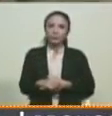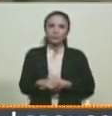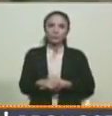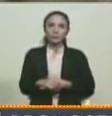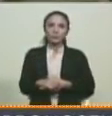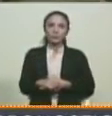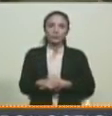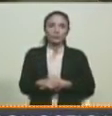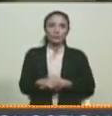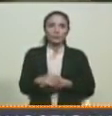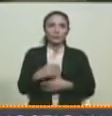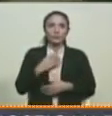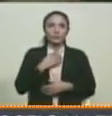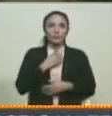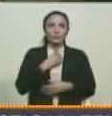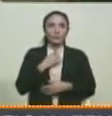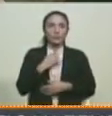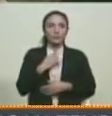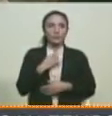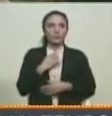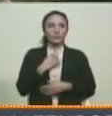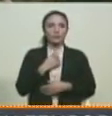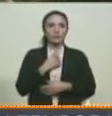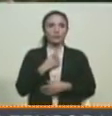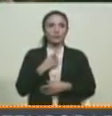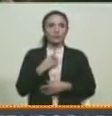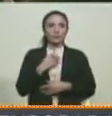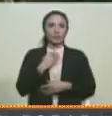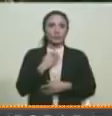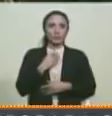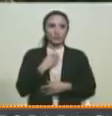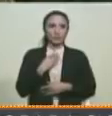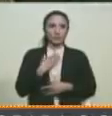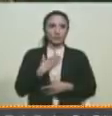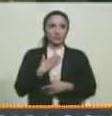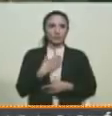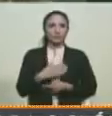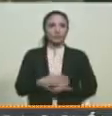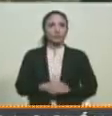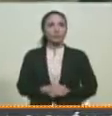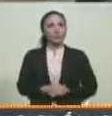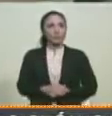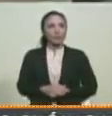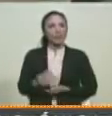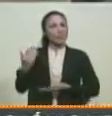y la tarea pendiente del socialismo desde la era soviética.